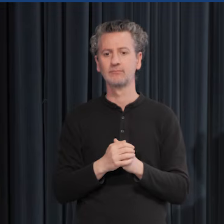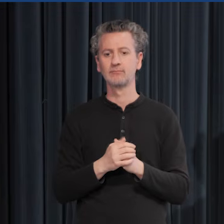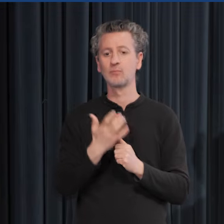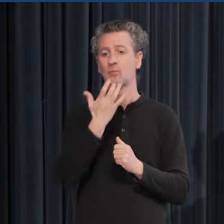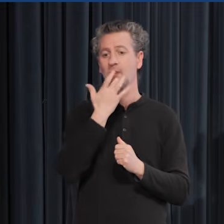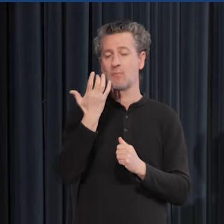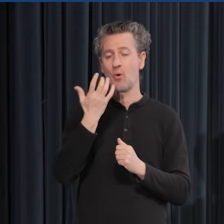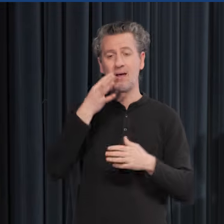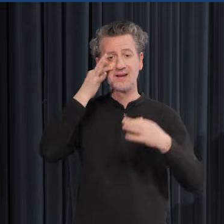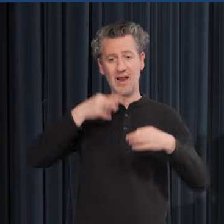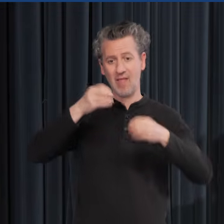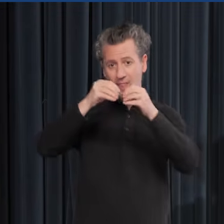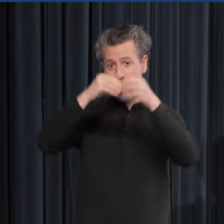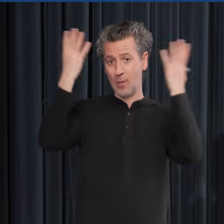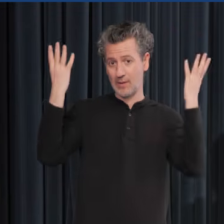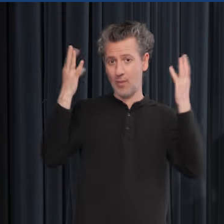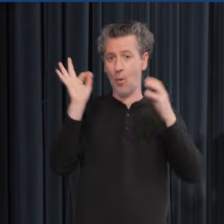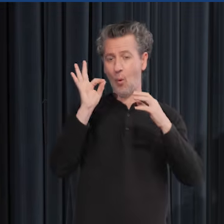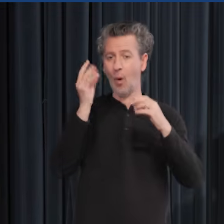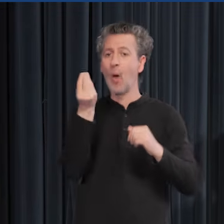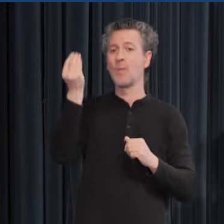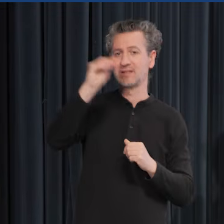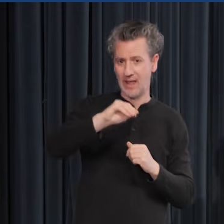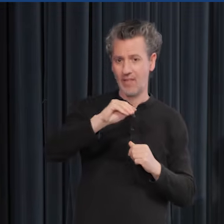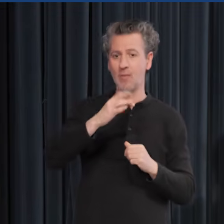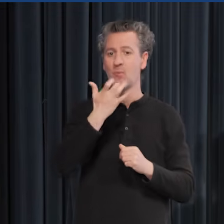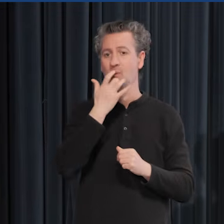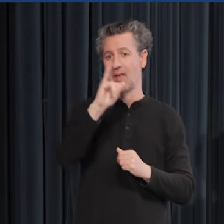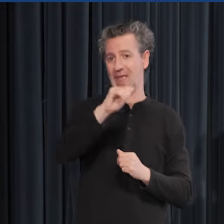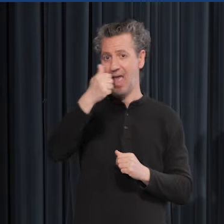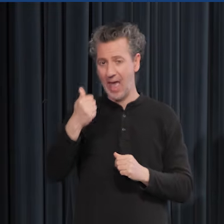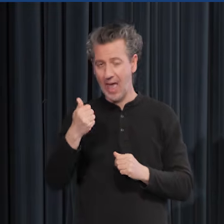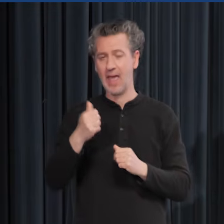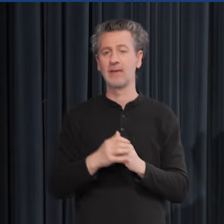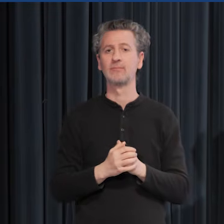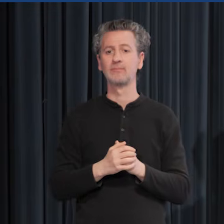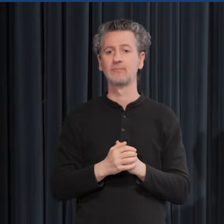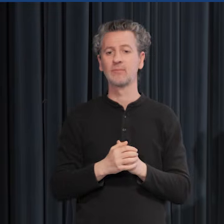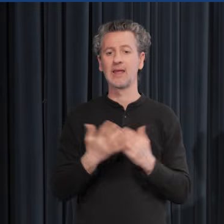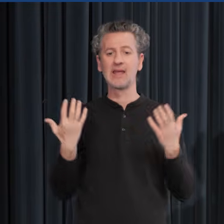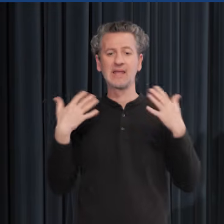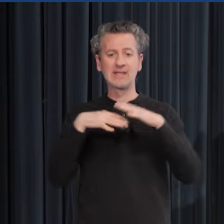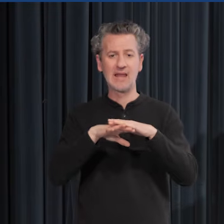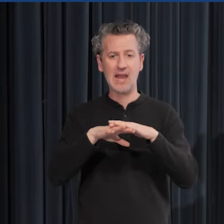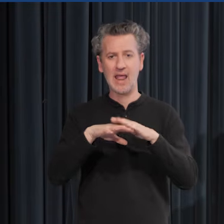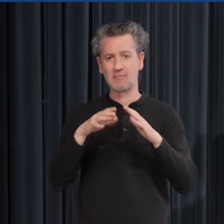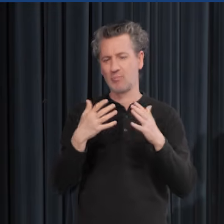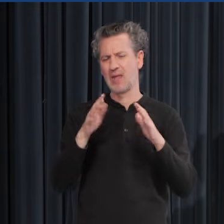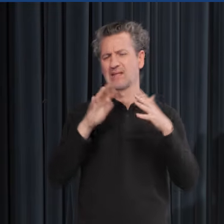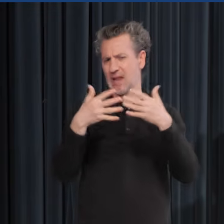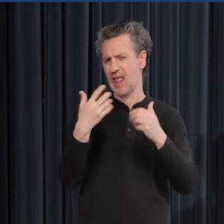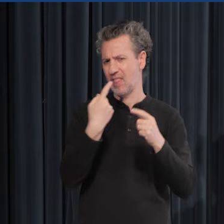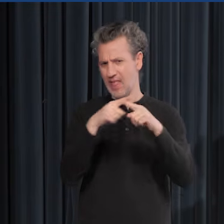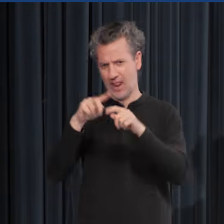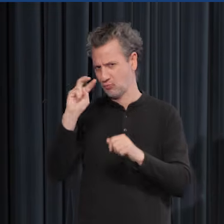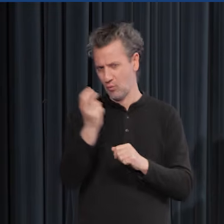la realidad virtual y aumentada, como por ejemplo la inteligencia artificial, el Internet de las cosas y todo aplicado pues,